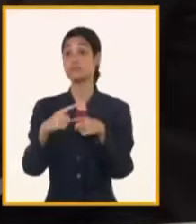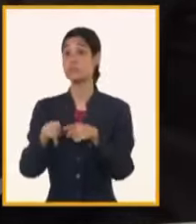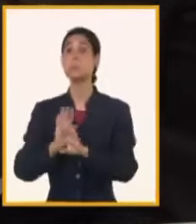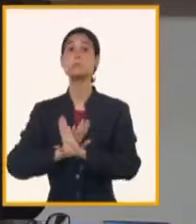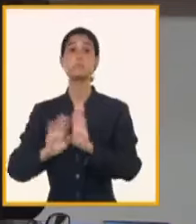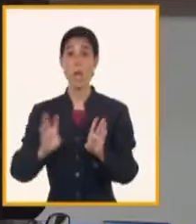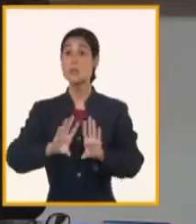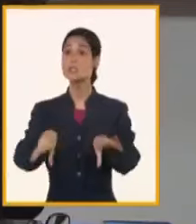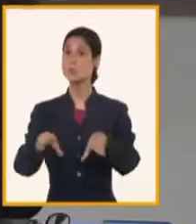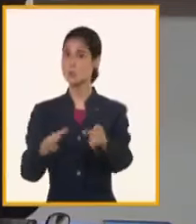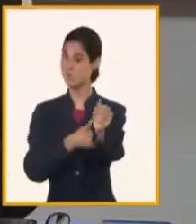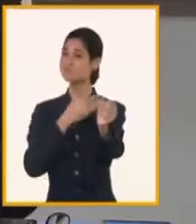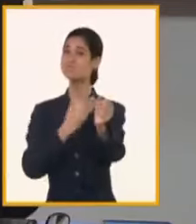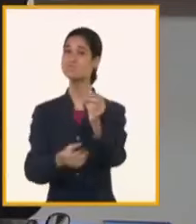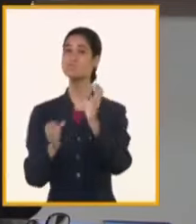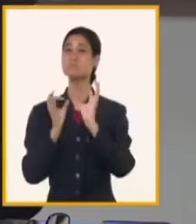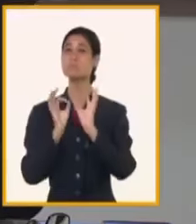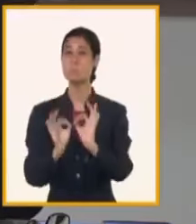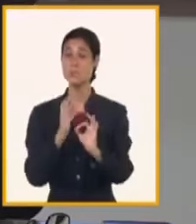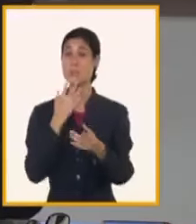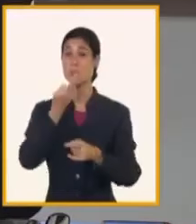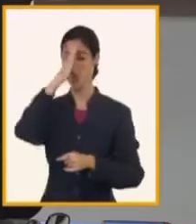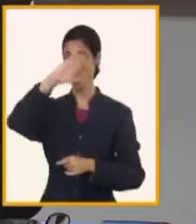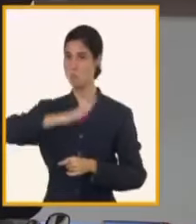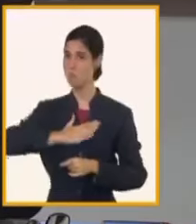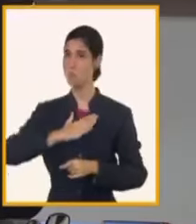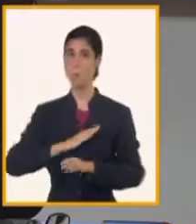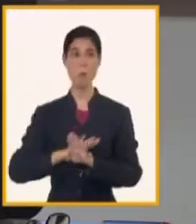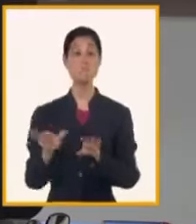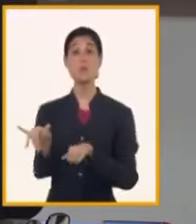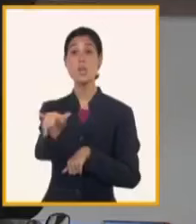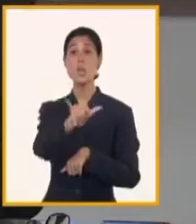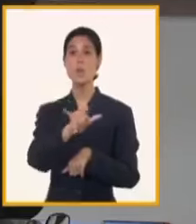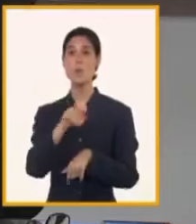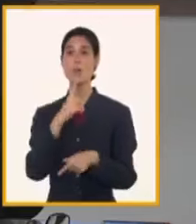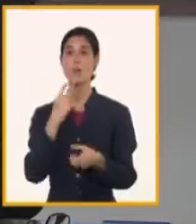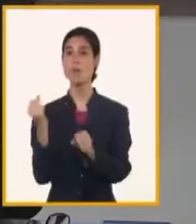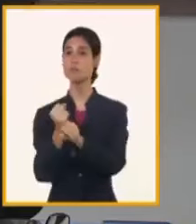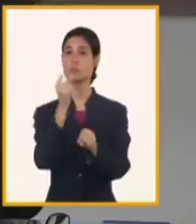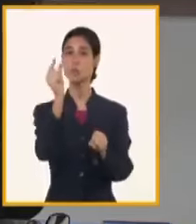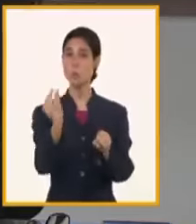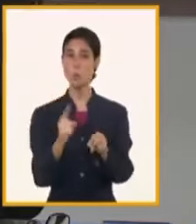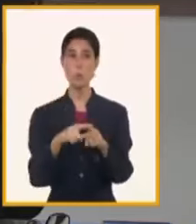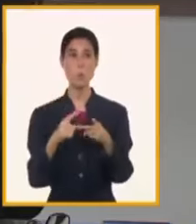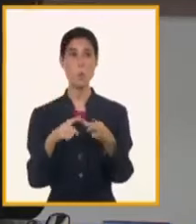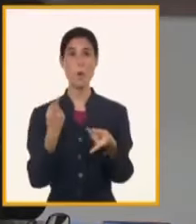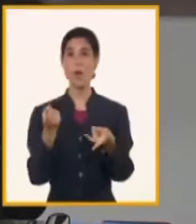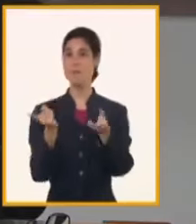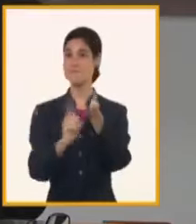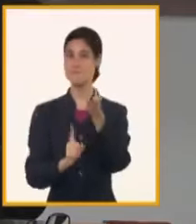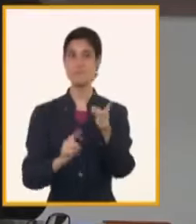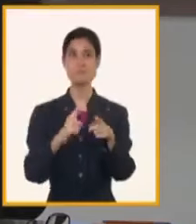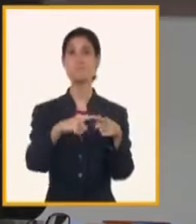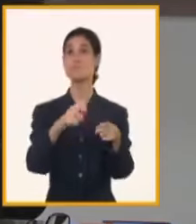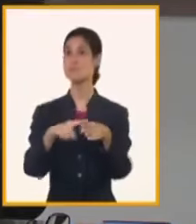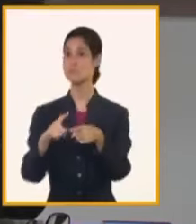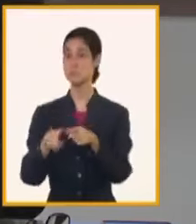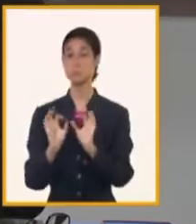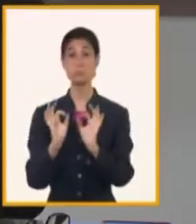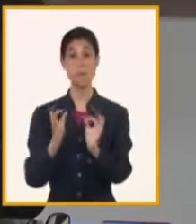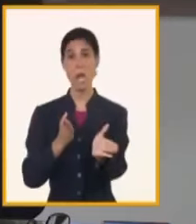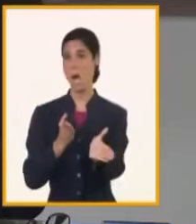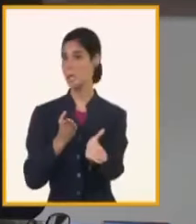tenemos Y esa es la situación que se enfrentan todos los trabajadores eléctricos y de cub petróleo con esa situación están trabajando todos los